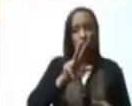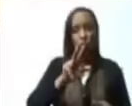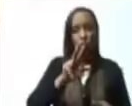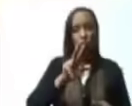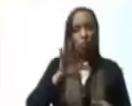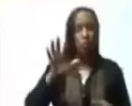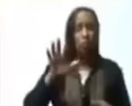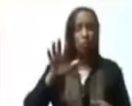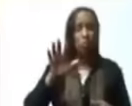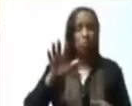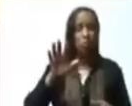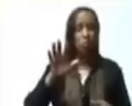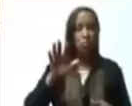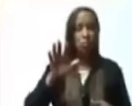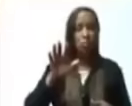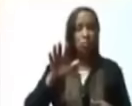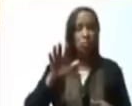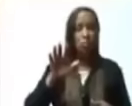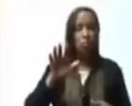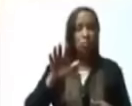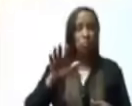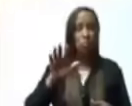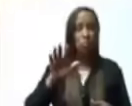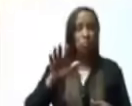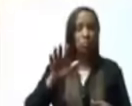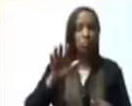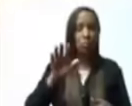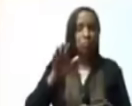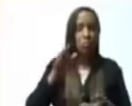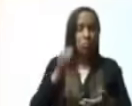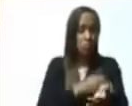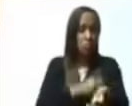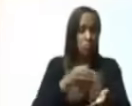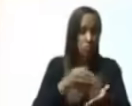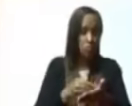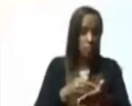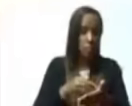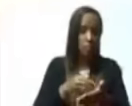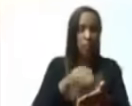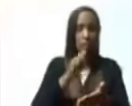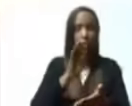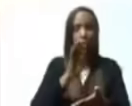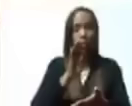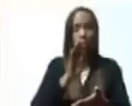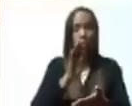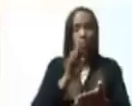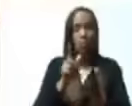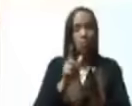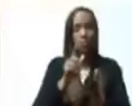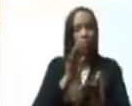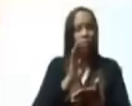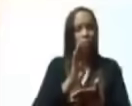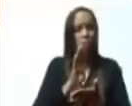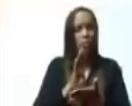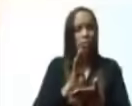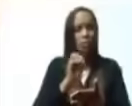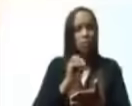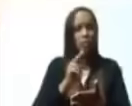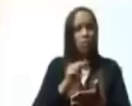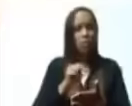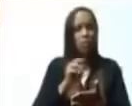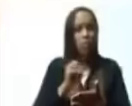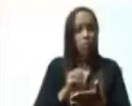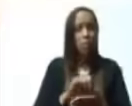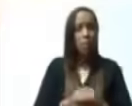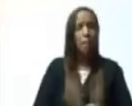aprobado 53 convenios de préstamo por la friolera suma en dólares de